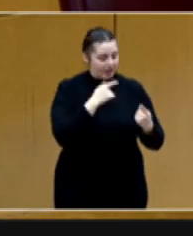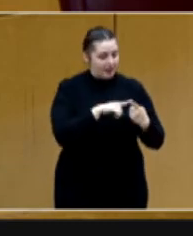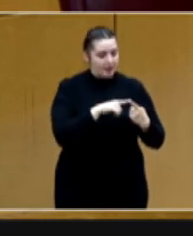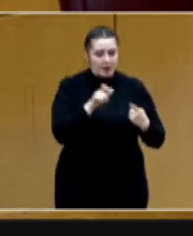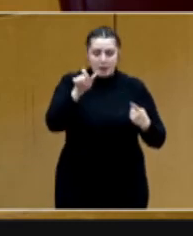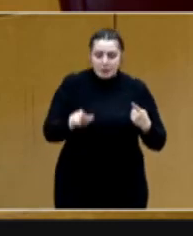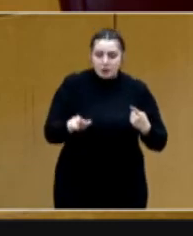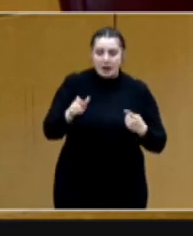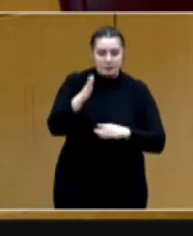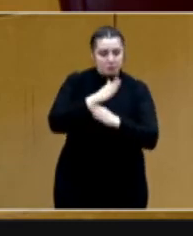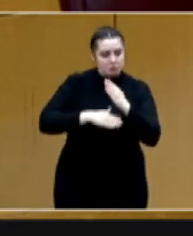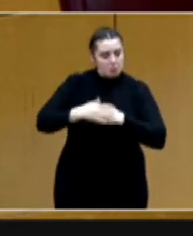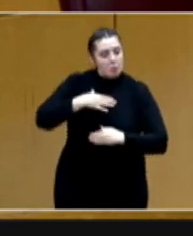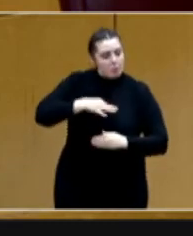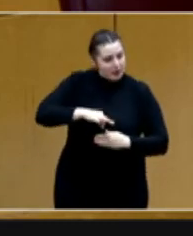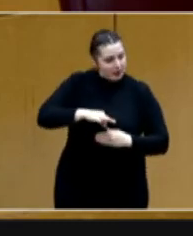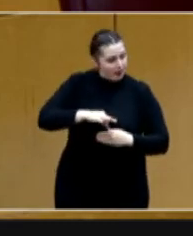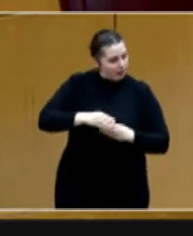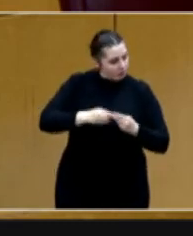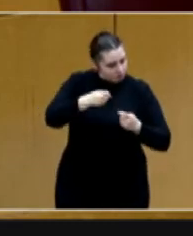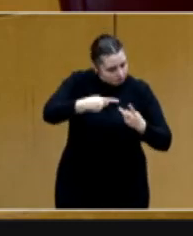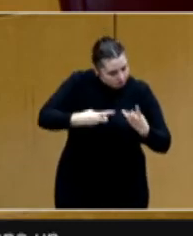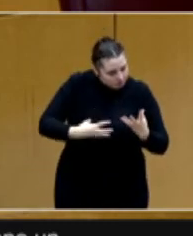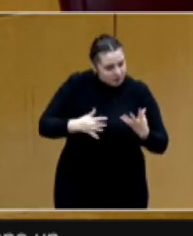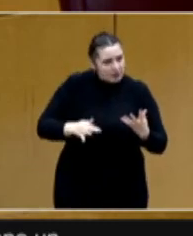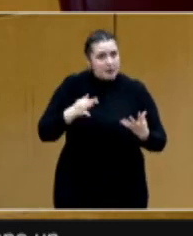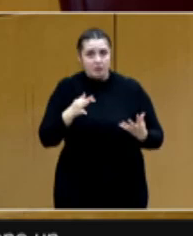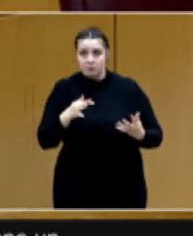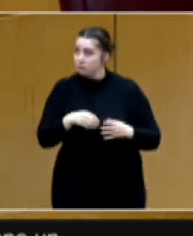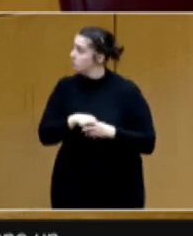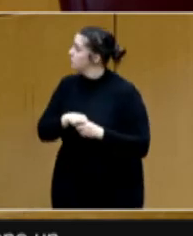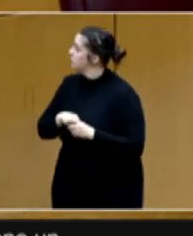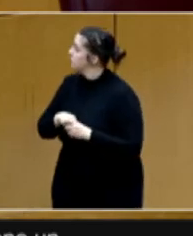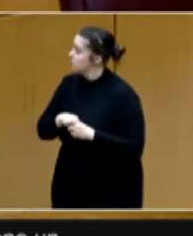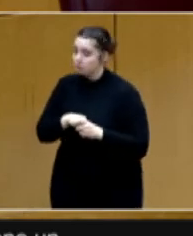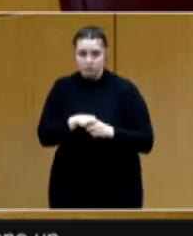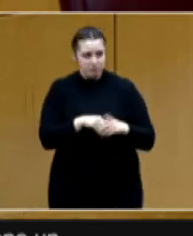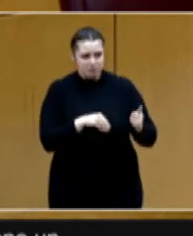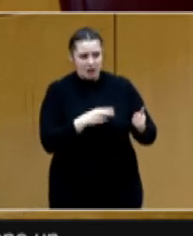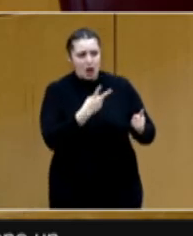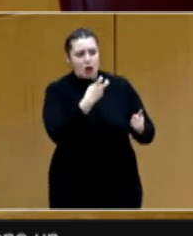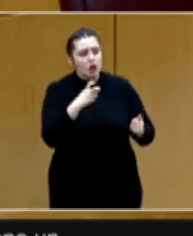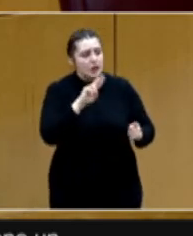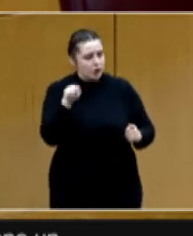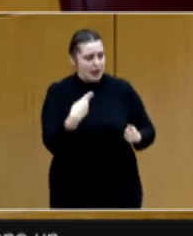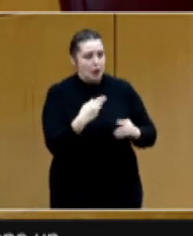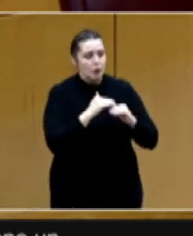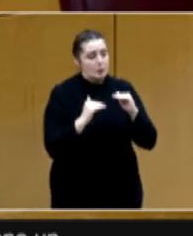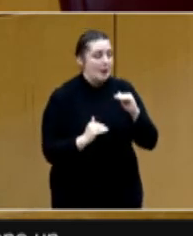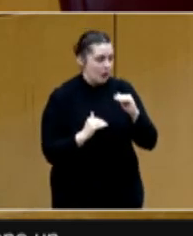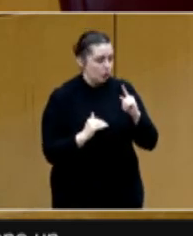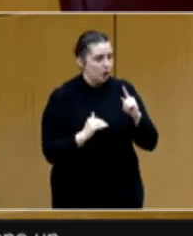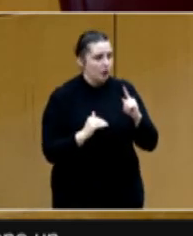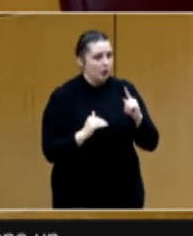pueden hacer las personas con cantidades inferiores a 200 euros que son las propias necesidades que la